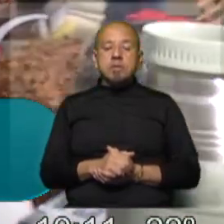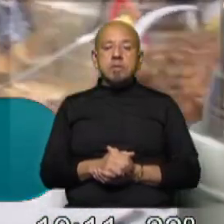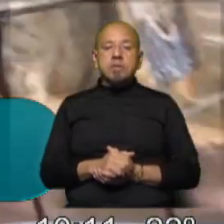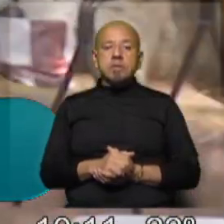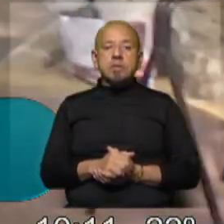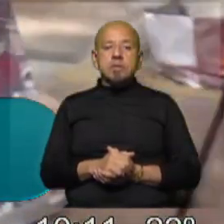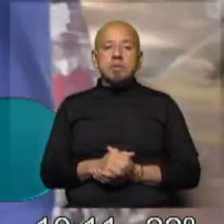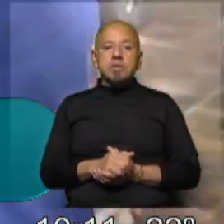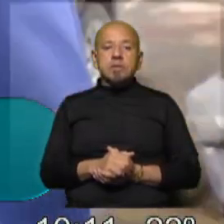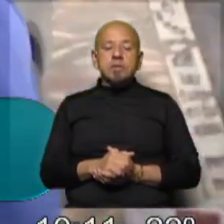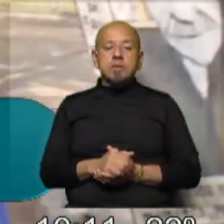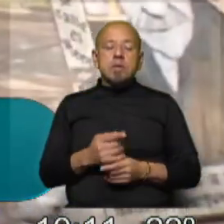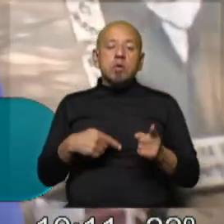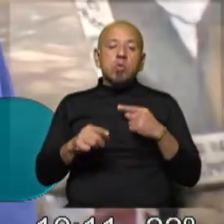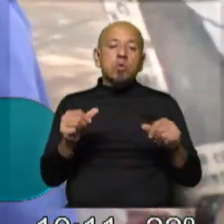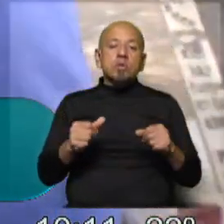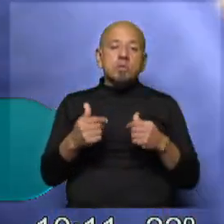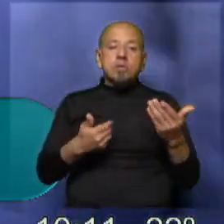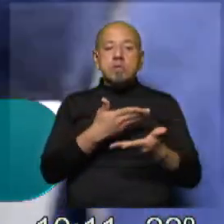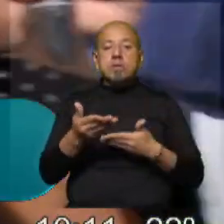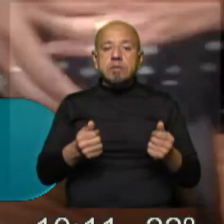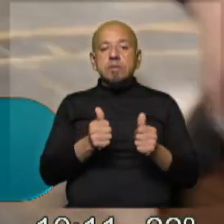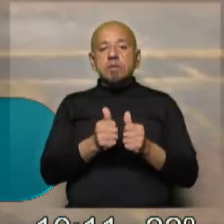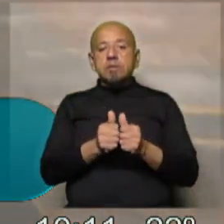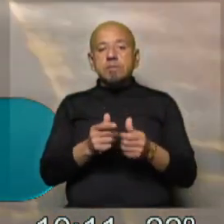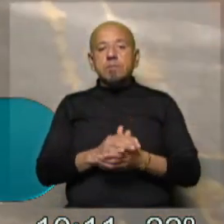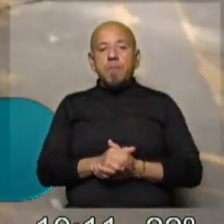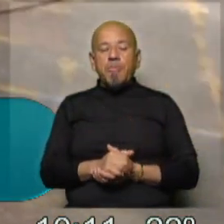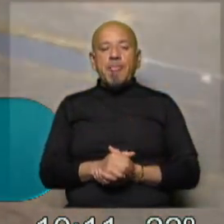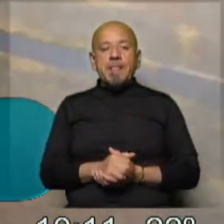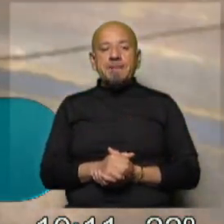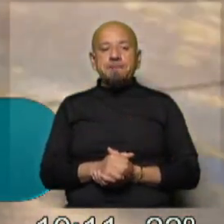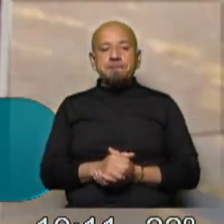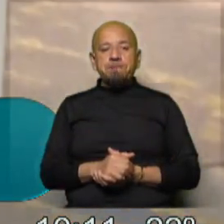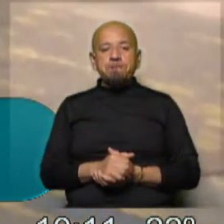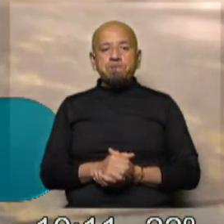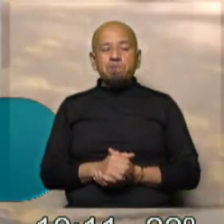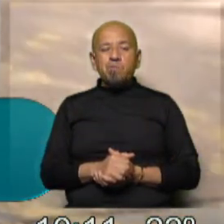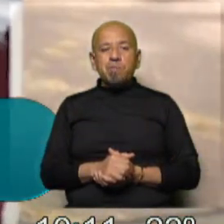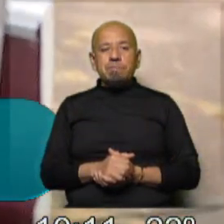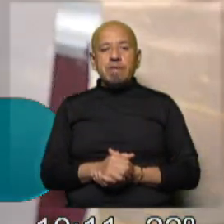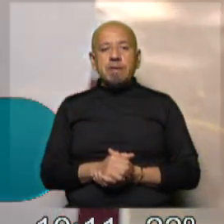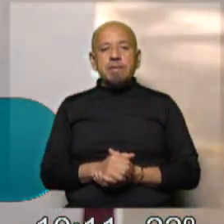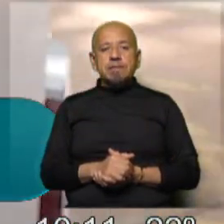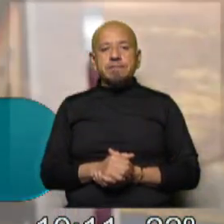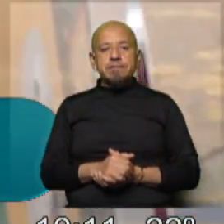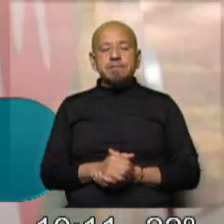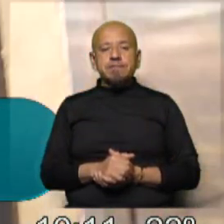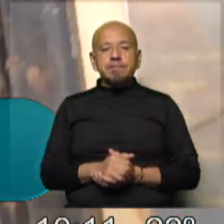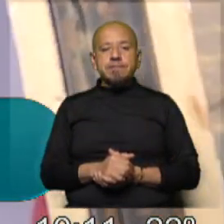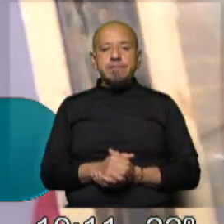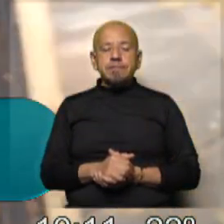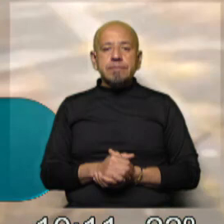entender cómo hacemos para contener al otro, para acompañar, etcétera. A ver, bueno, lo voy a hacer rapidito. A ver, voy a meter la cara acá